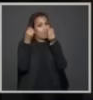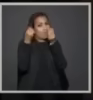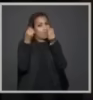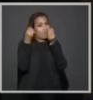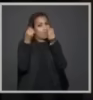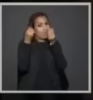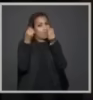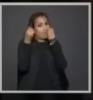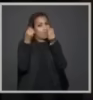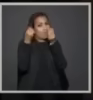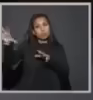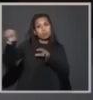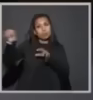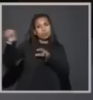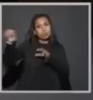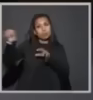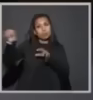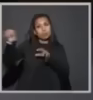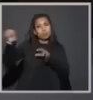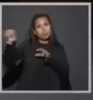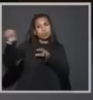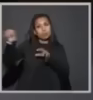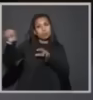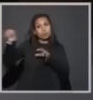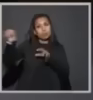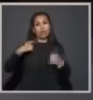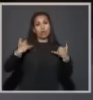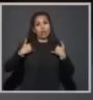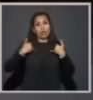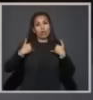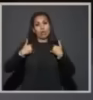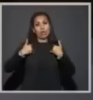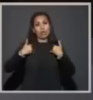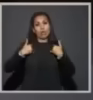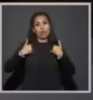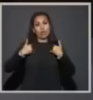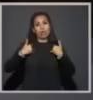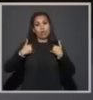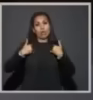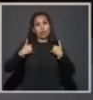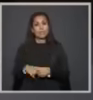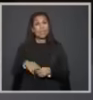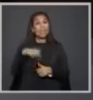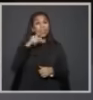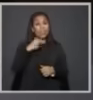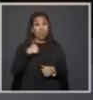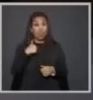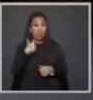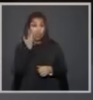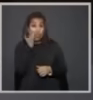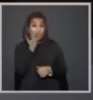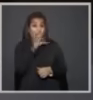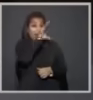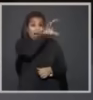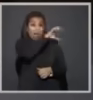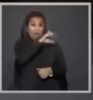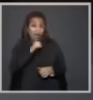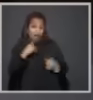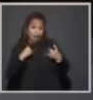vamos a jalar a los jóvenes. Si no lo jalamos nosotros, lo jalan las